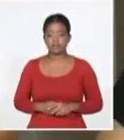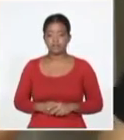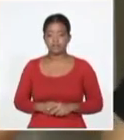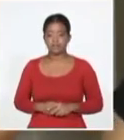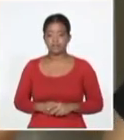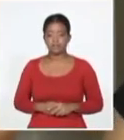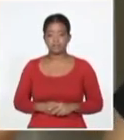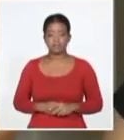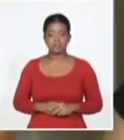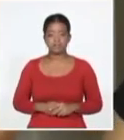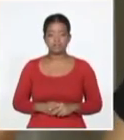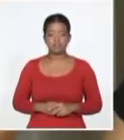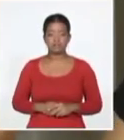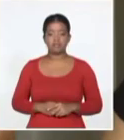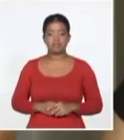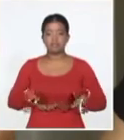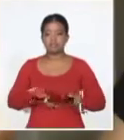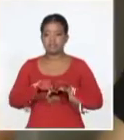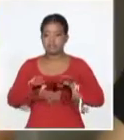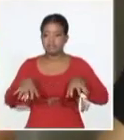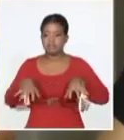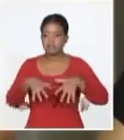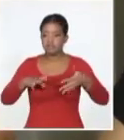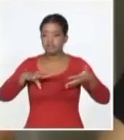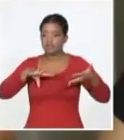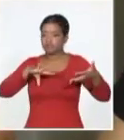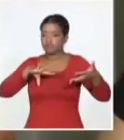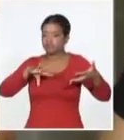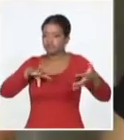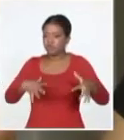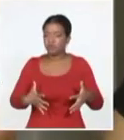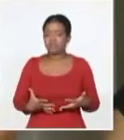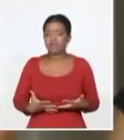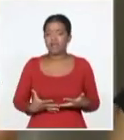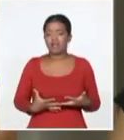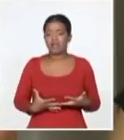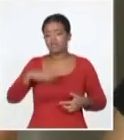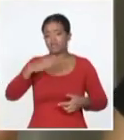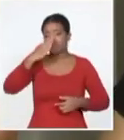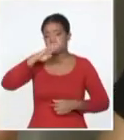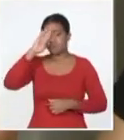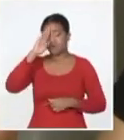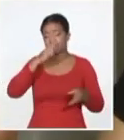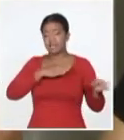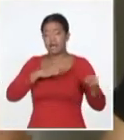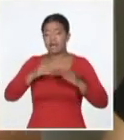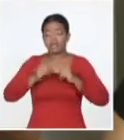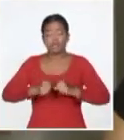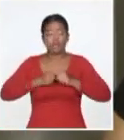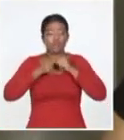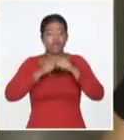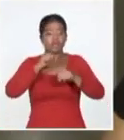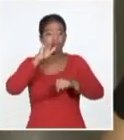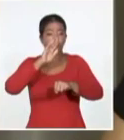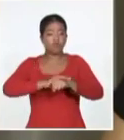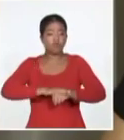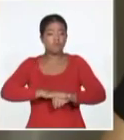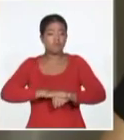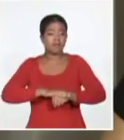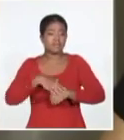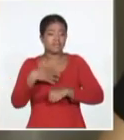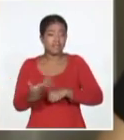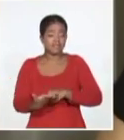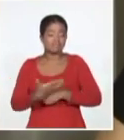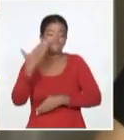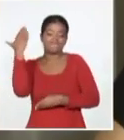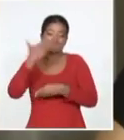la que atraviesa nuestro país, marcada además por el recrudecido bloqueo económico, comercial y financiero de los Estados Unidos de América